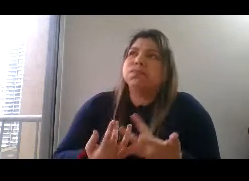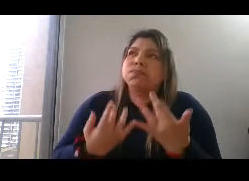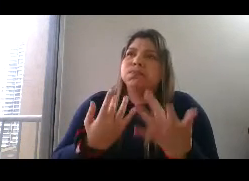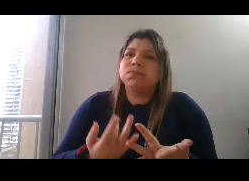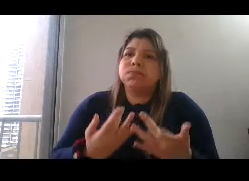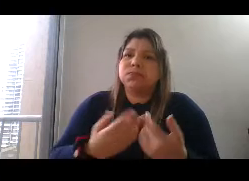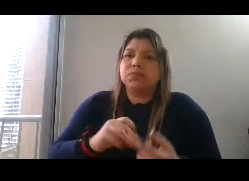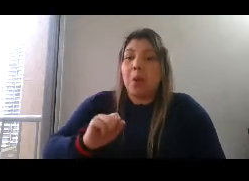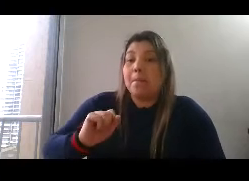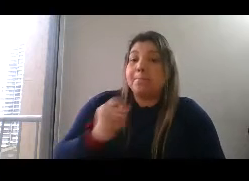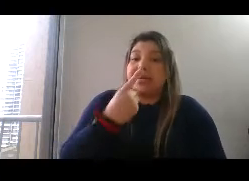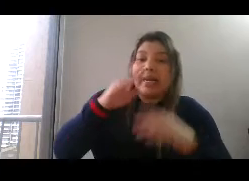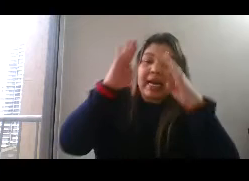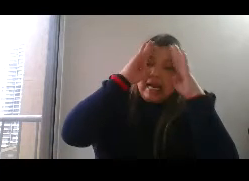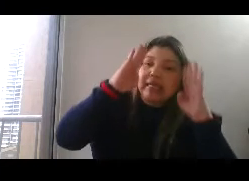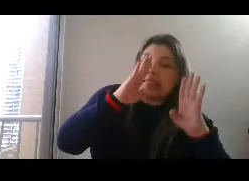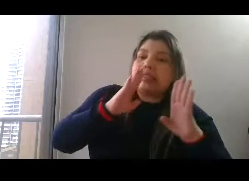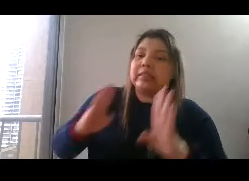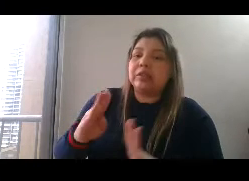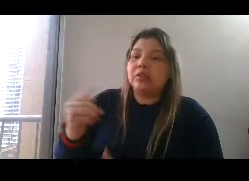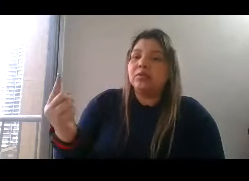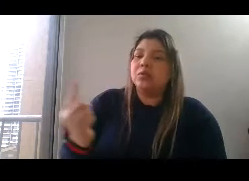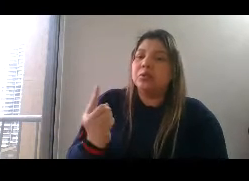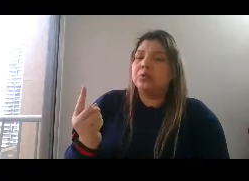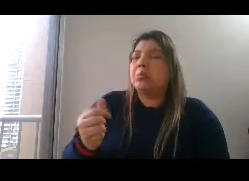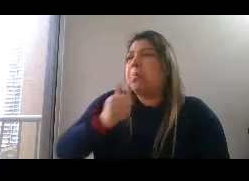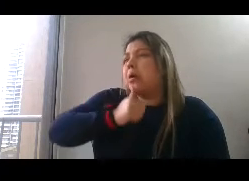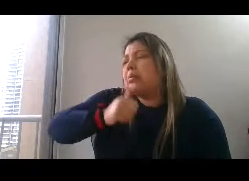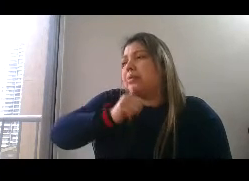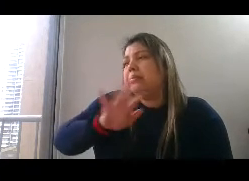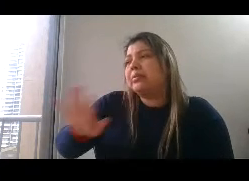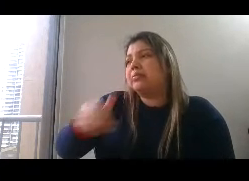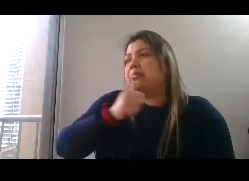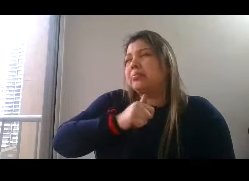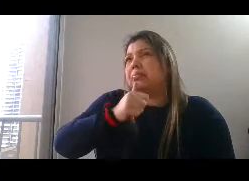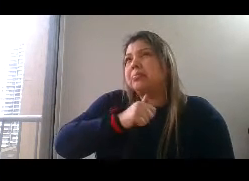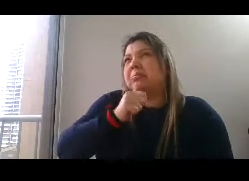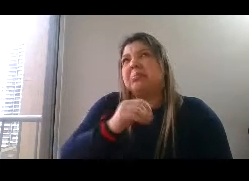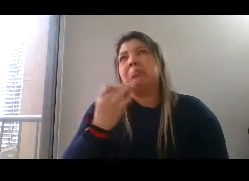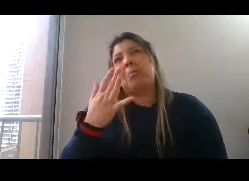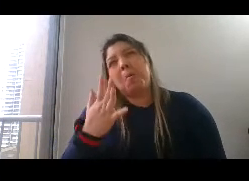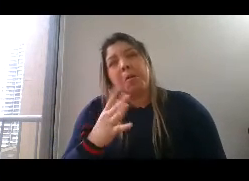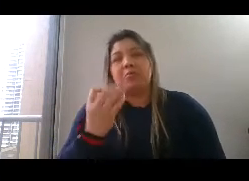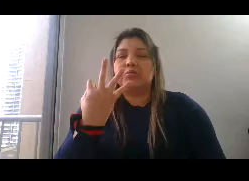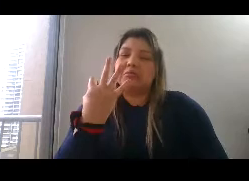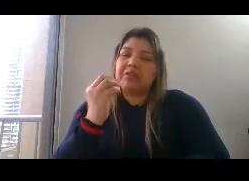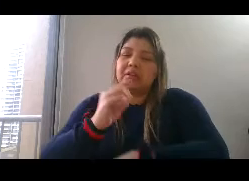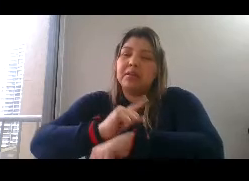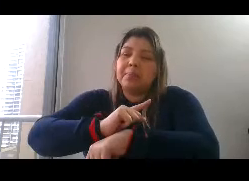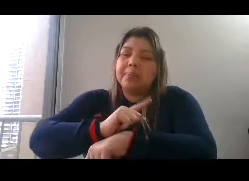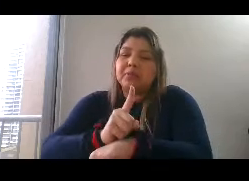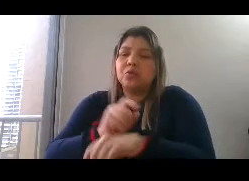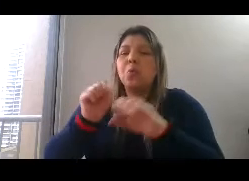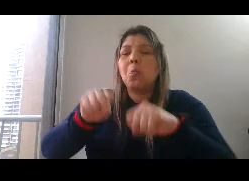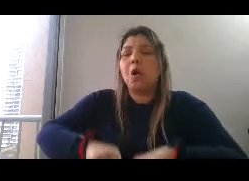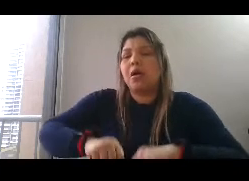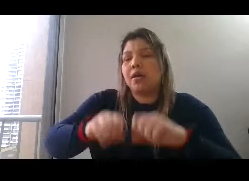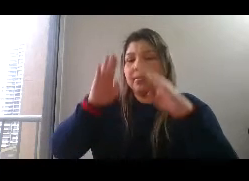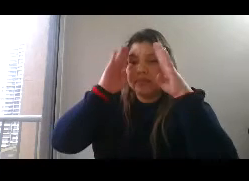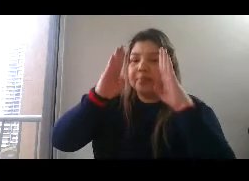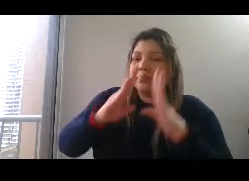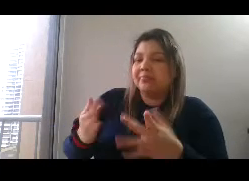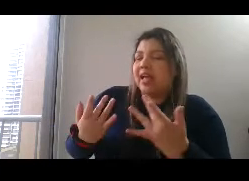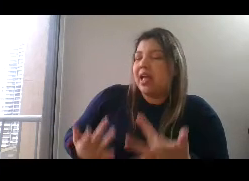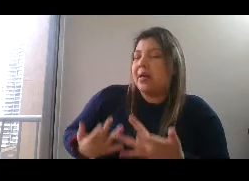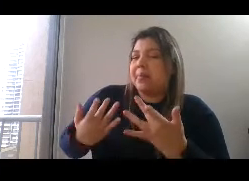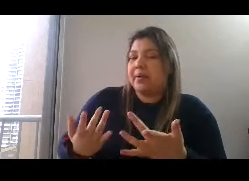demandando ese servicio puede requerir un tiempo de espera más o menos de 30 minutos para la atención. Pero también tenemos